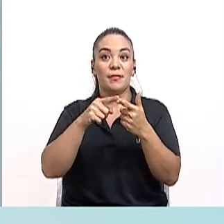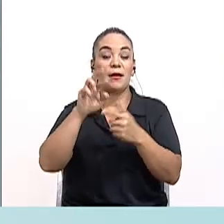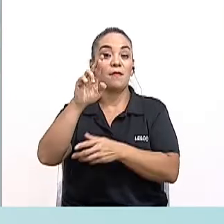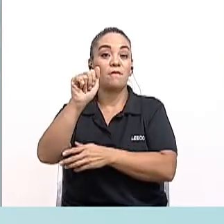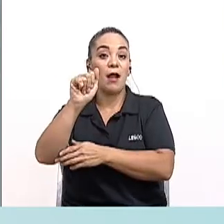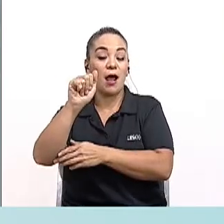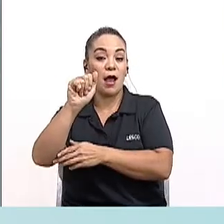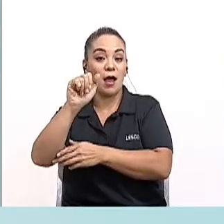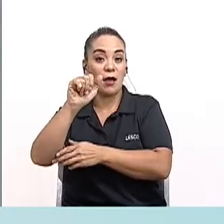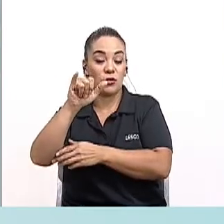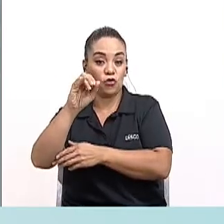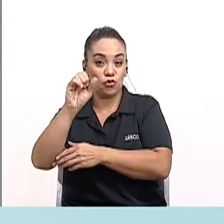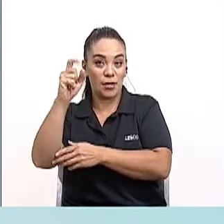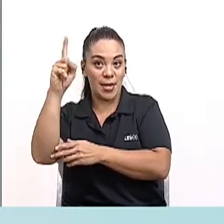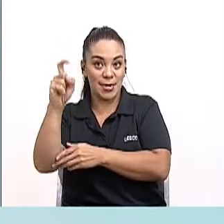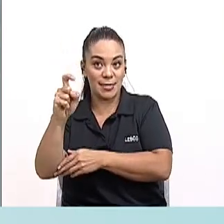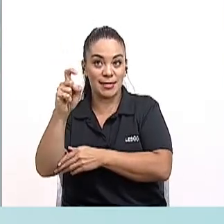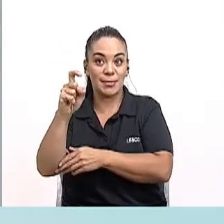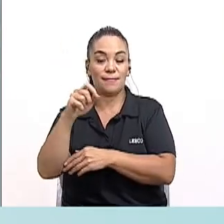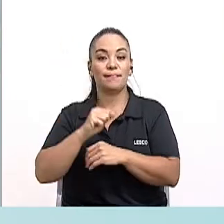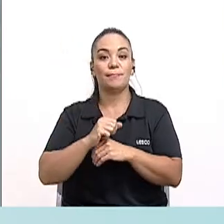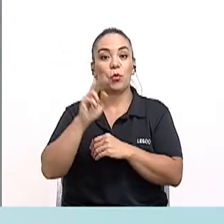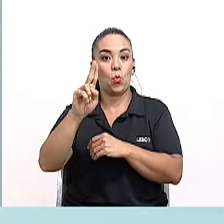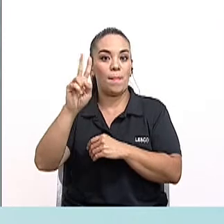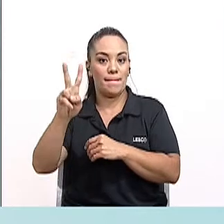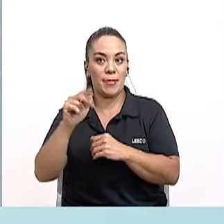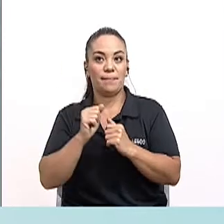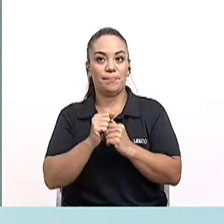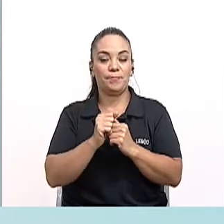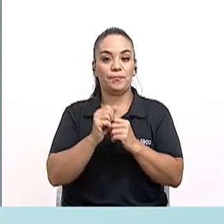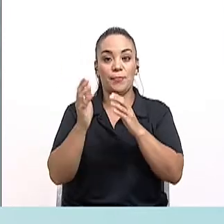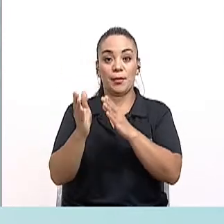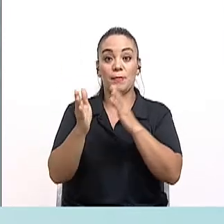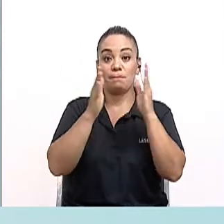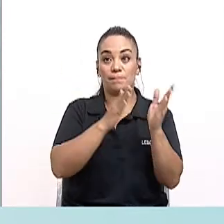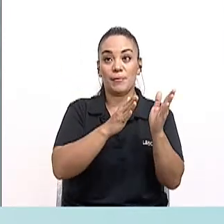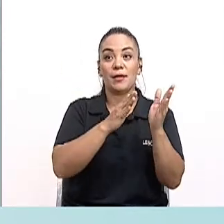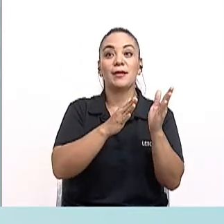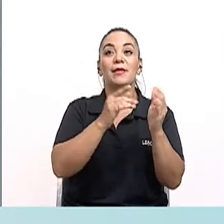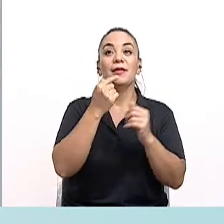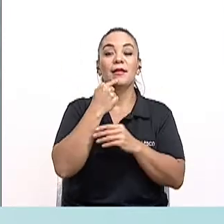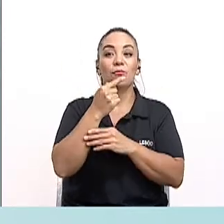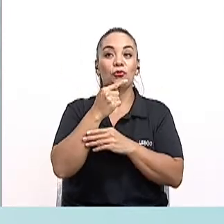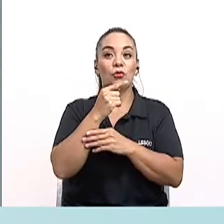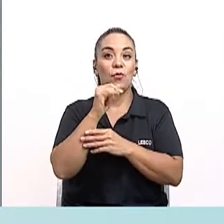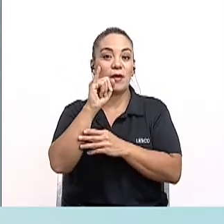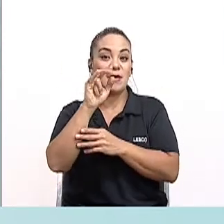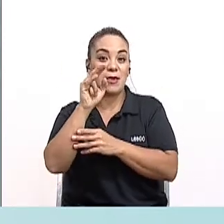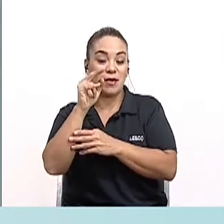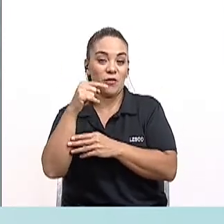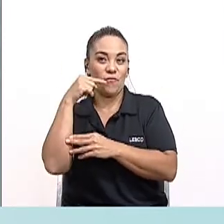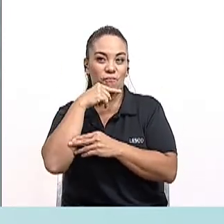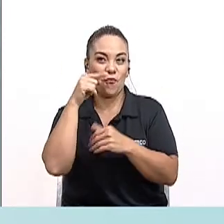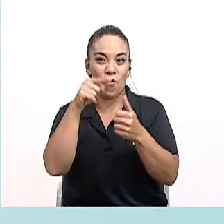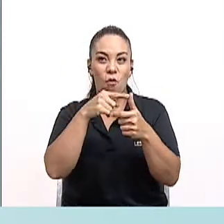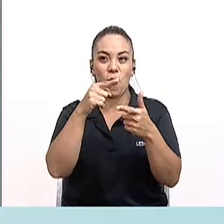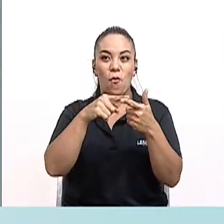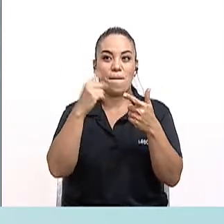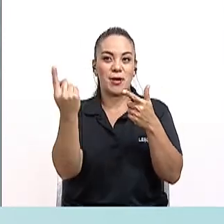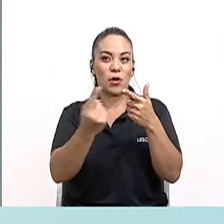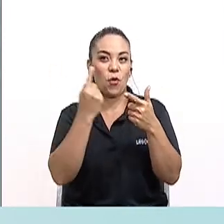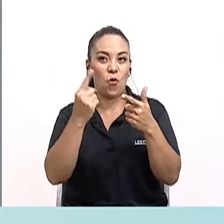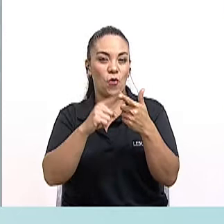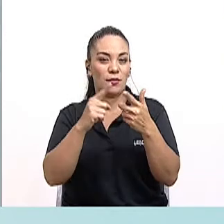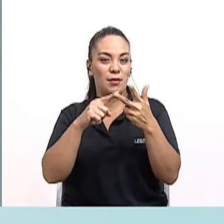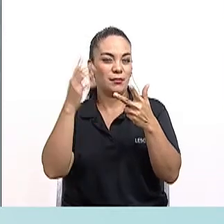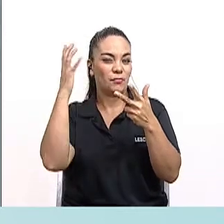otro extremo tenemos las ondas de radio, las microondas, infrarrojo y en el centro la luz visible. En este caso entonces